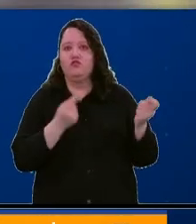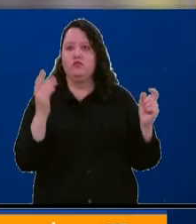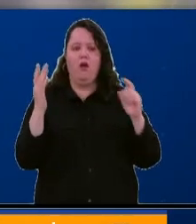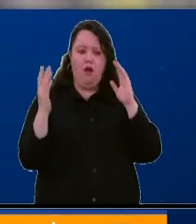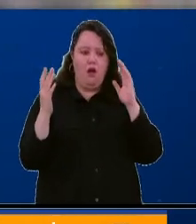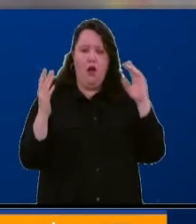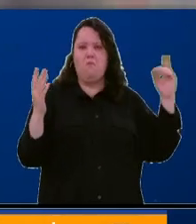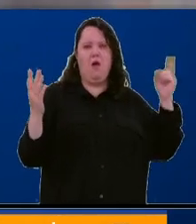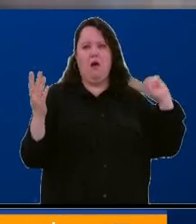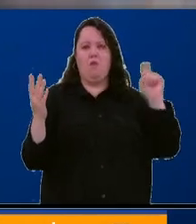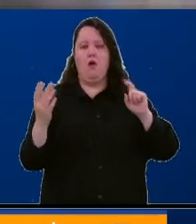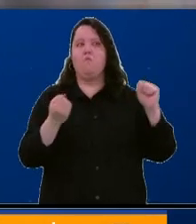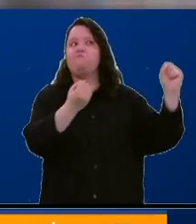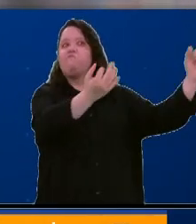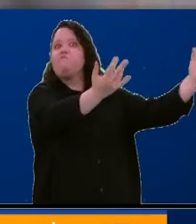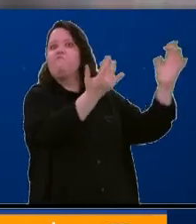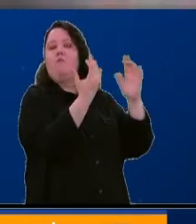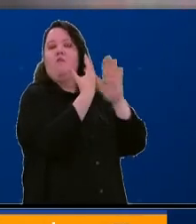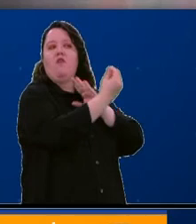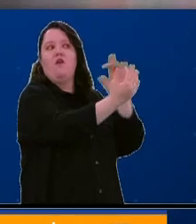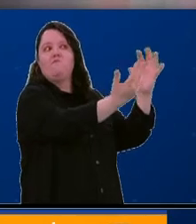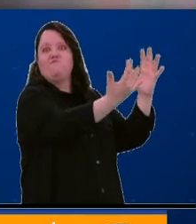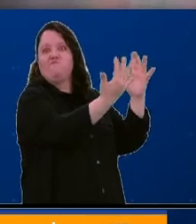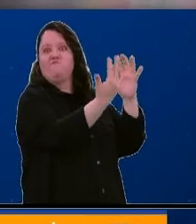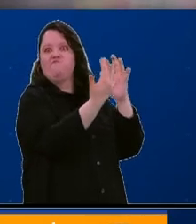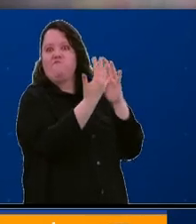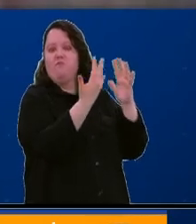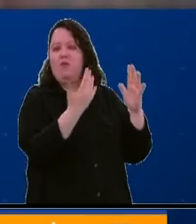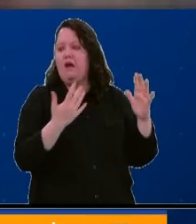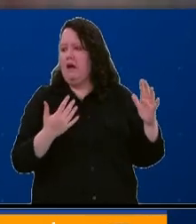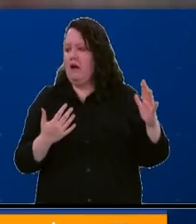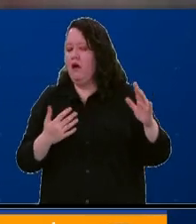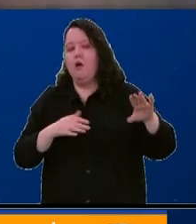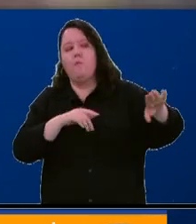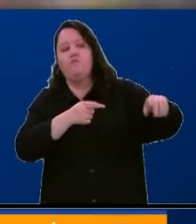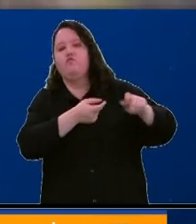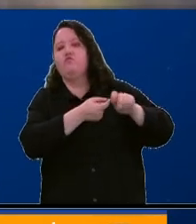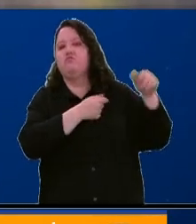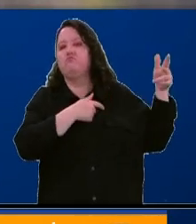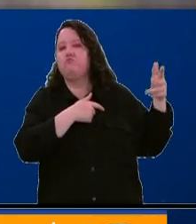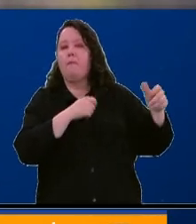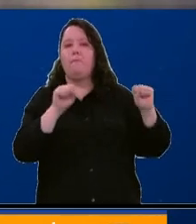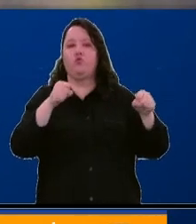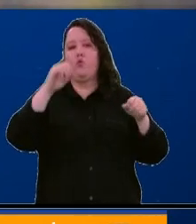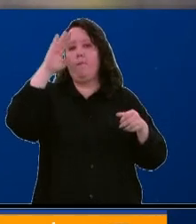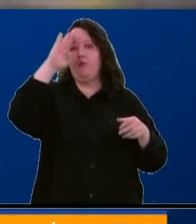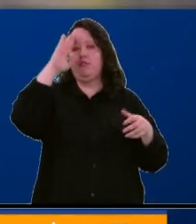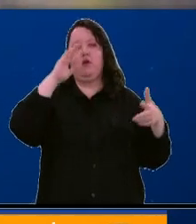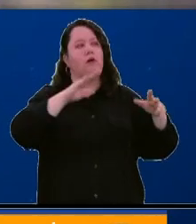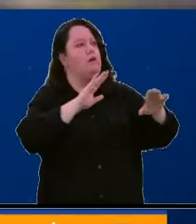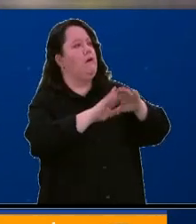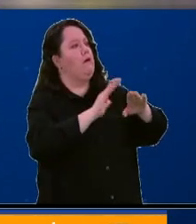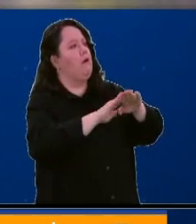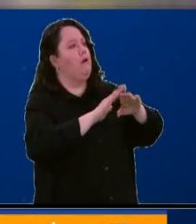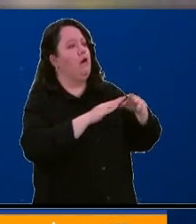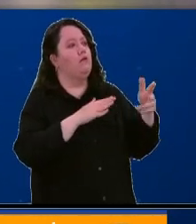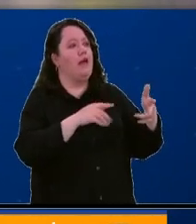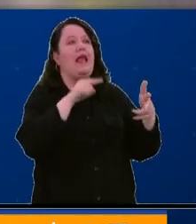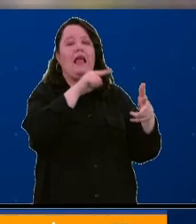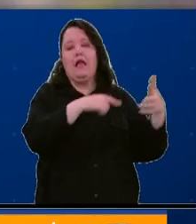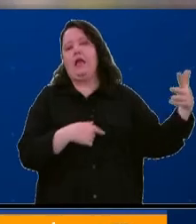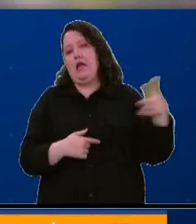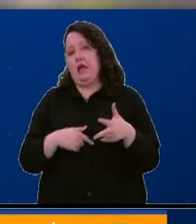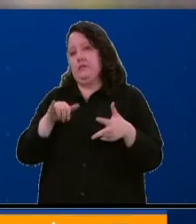ya había mucha gente afuera que alerta a unos policías que iban pasando en moto y son los policías que vinieron.